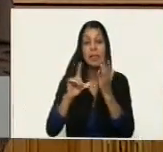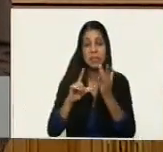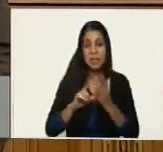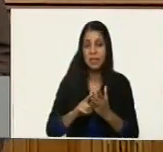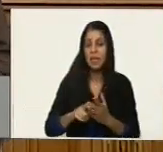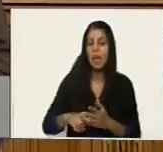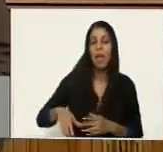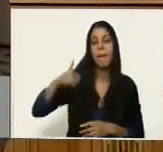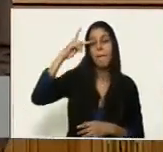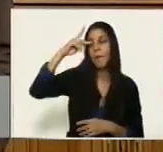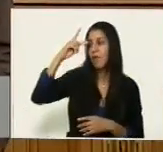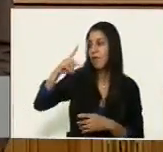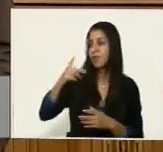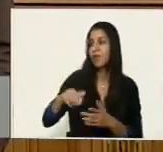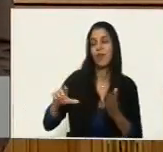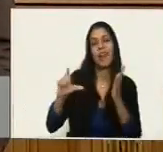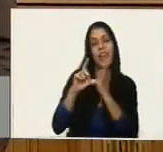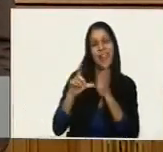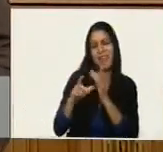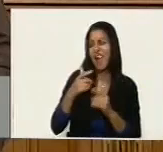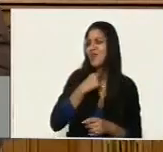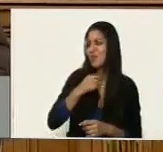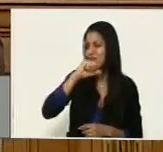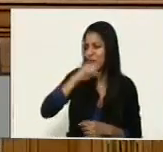novelitas y yo le llevaba muchas novelitas.